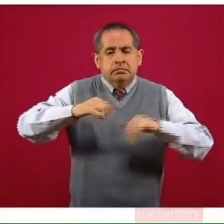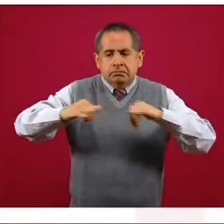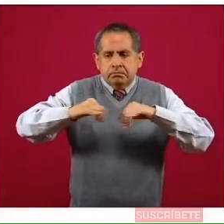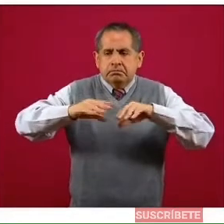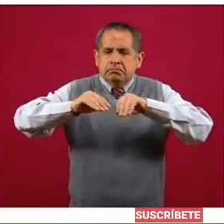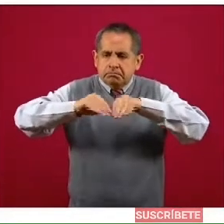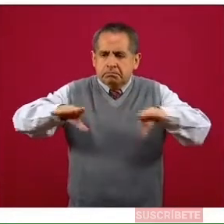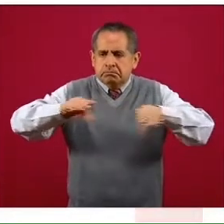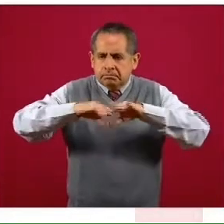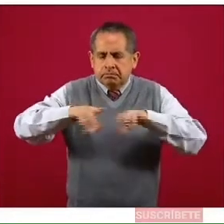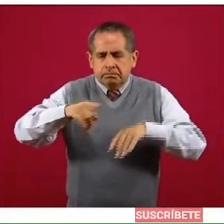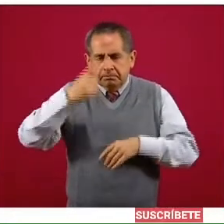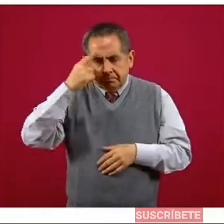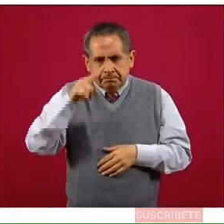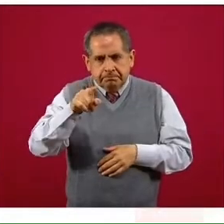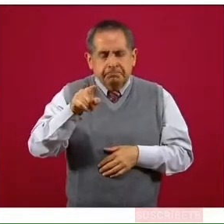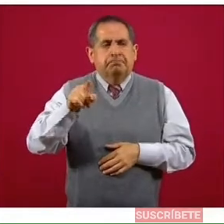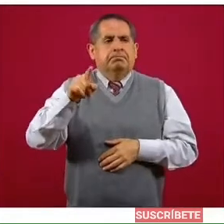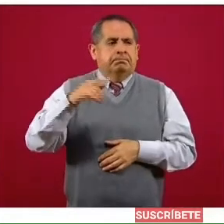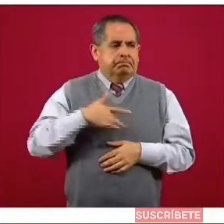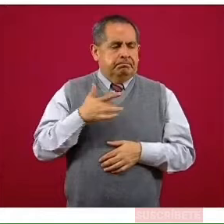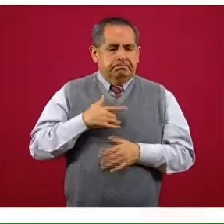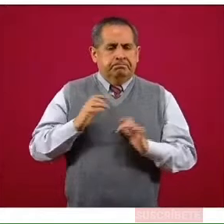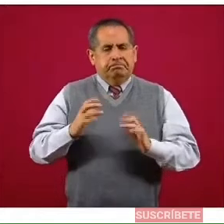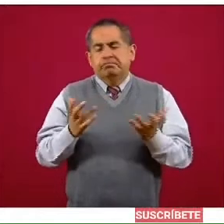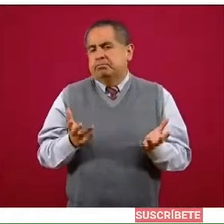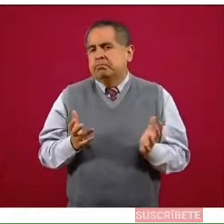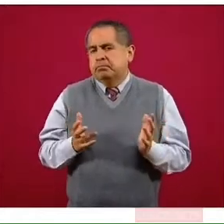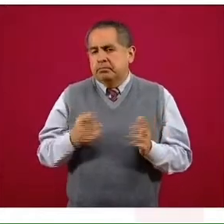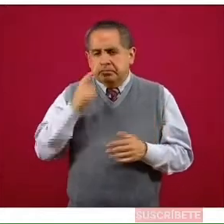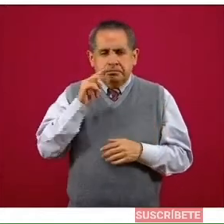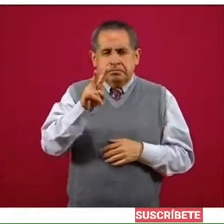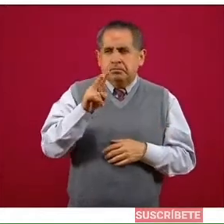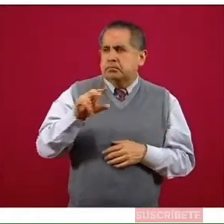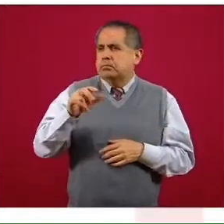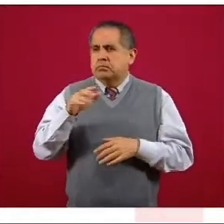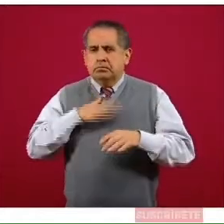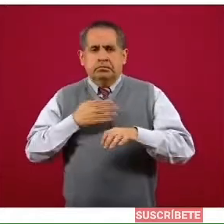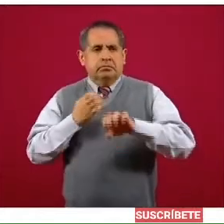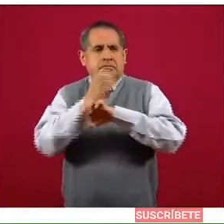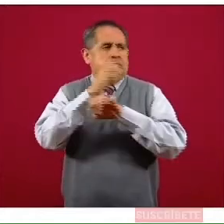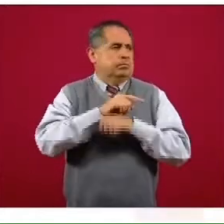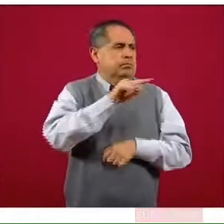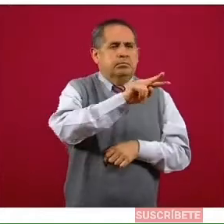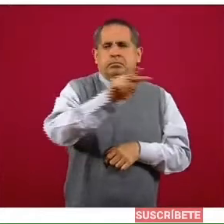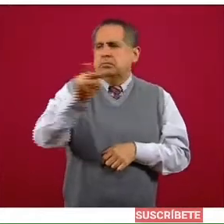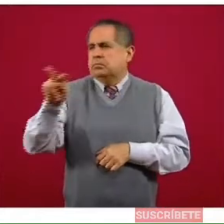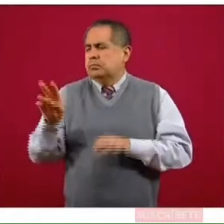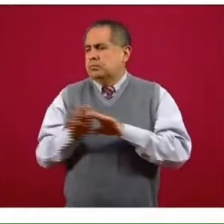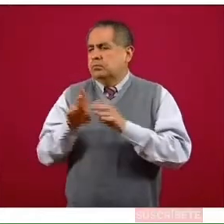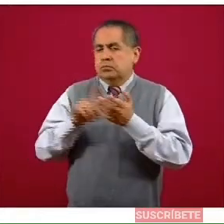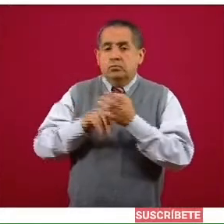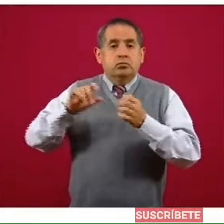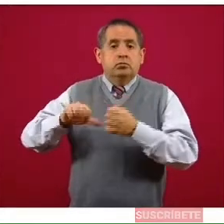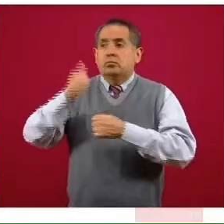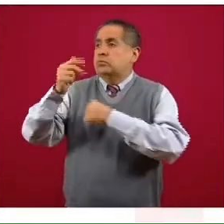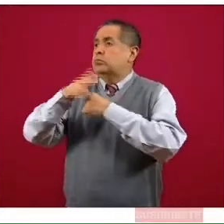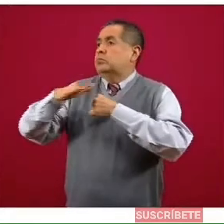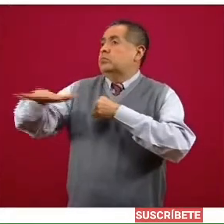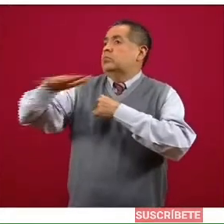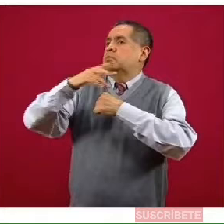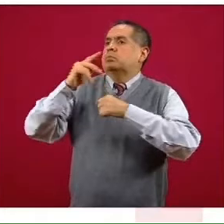informativos simplemente para que usted vea con respecto al resto de su entidad federativa y con respecto al resto del